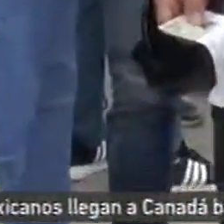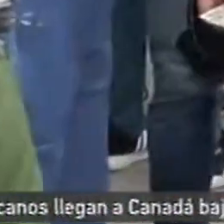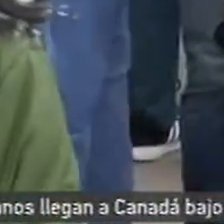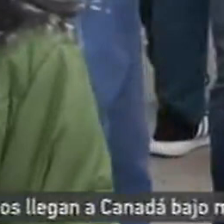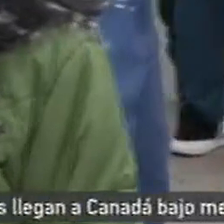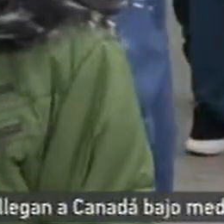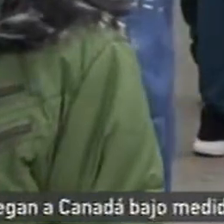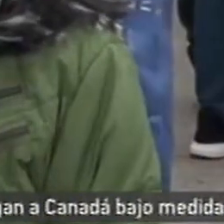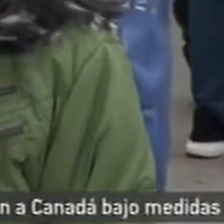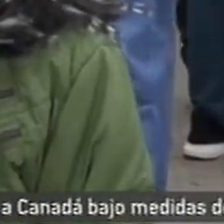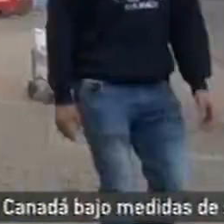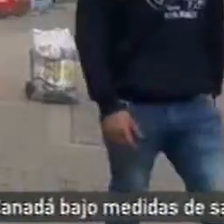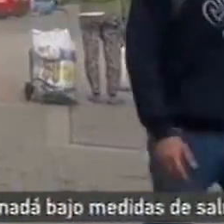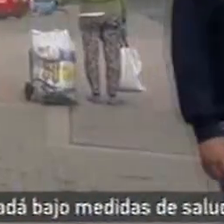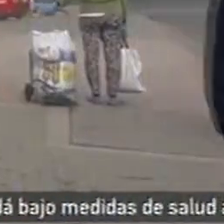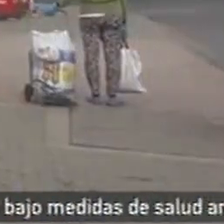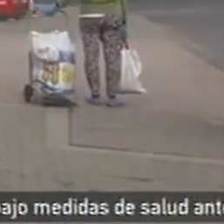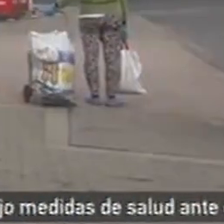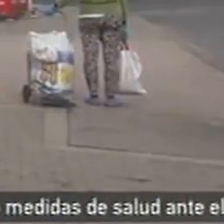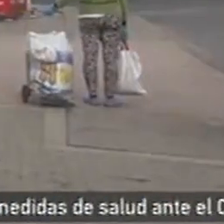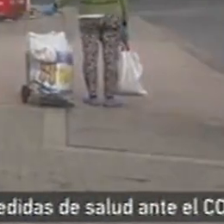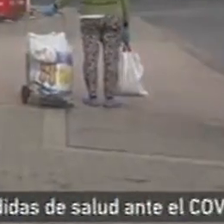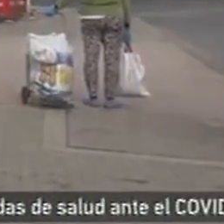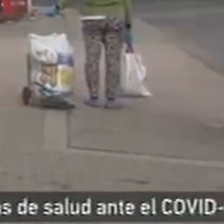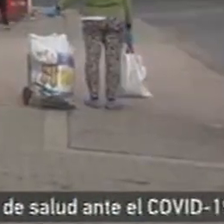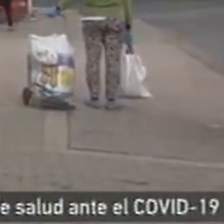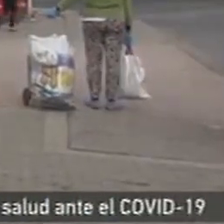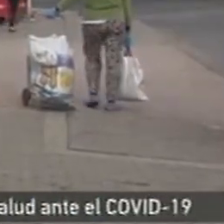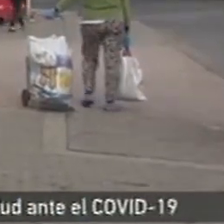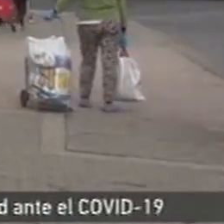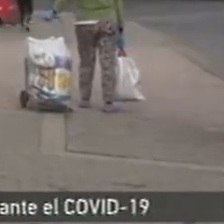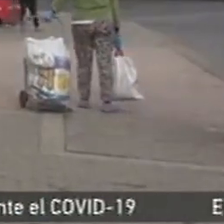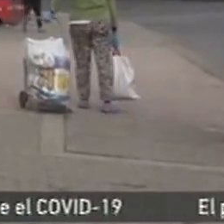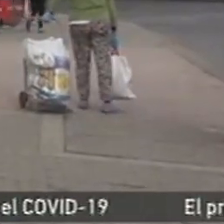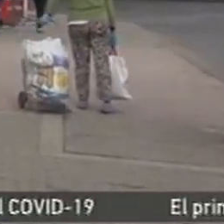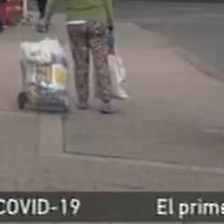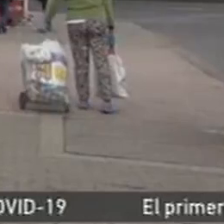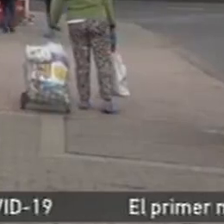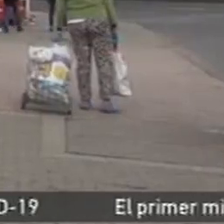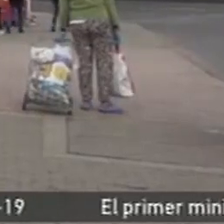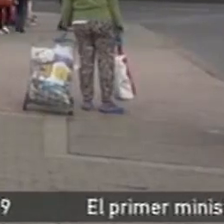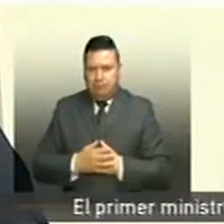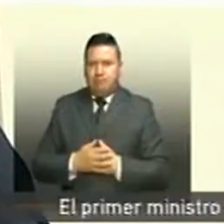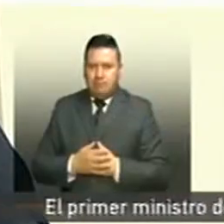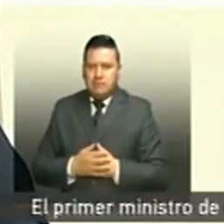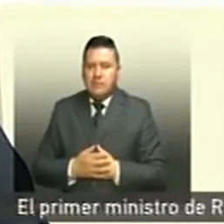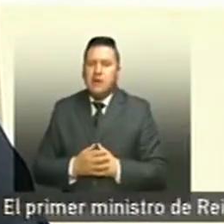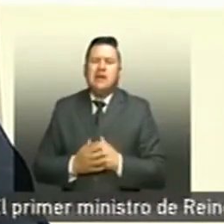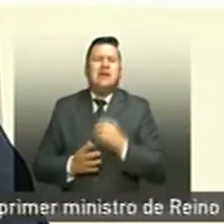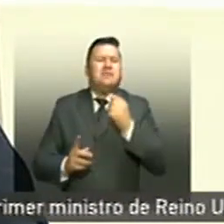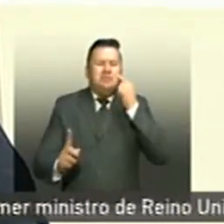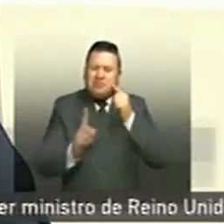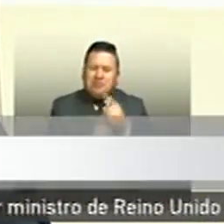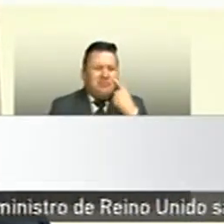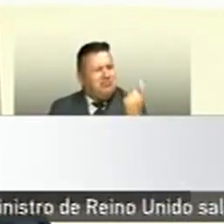el país, que llega a más de 2.000 casos con un saldo de al menos 55 muertos. ¿Qué es lo que